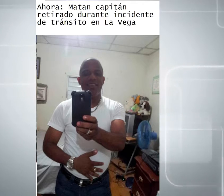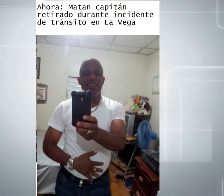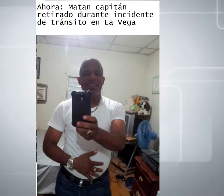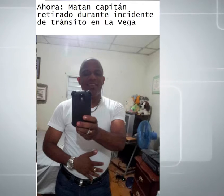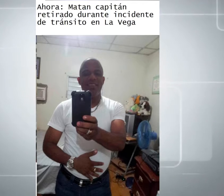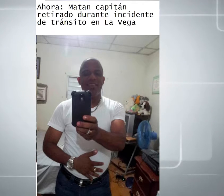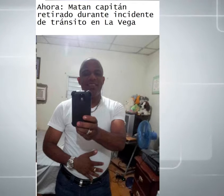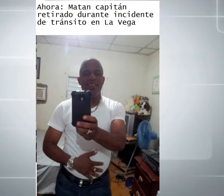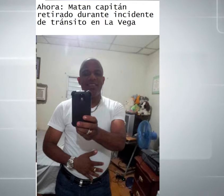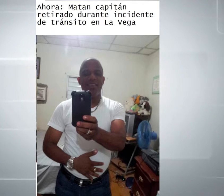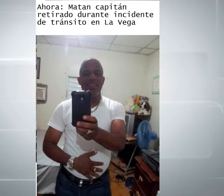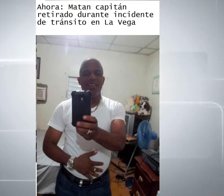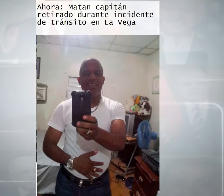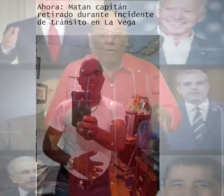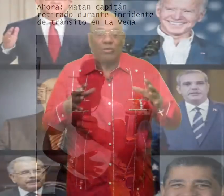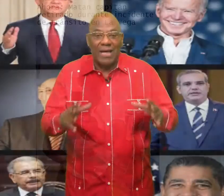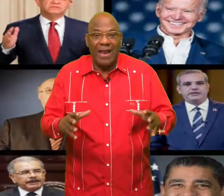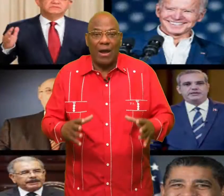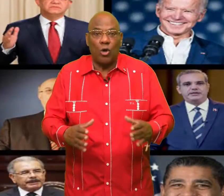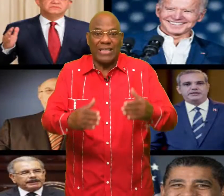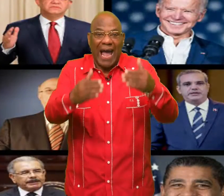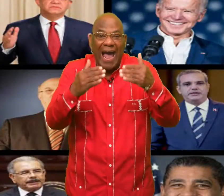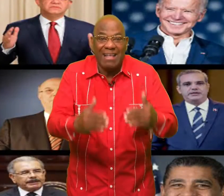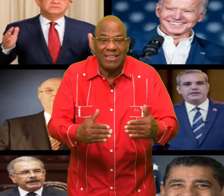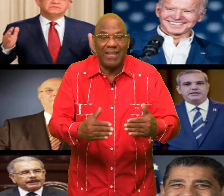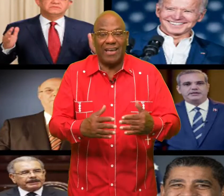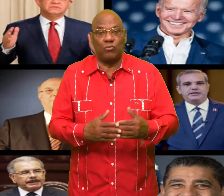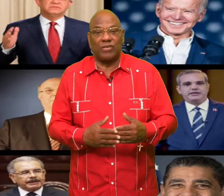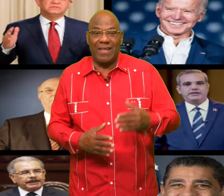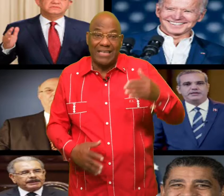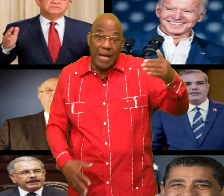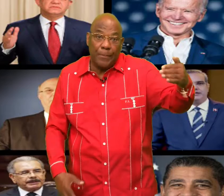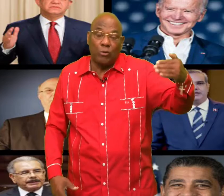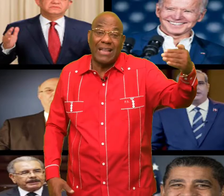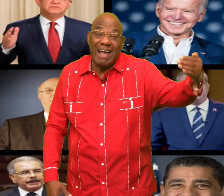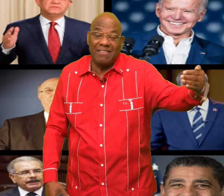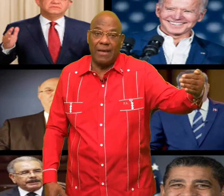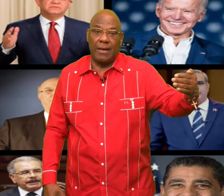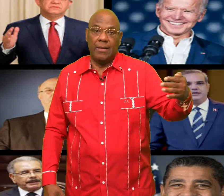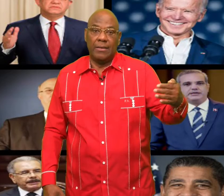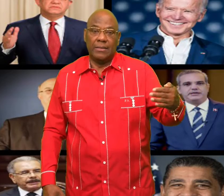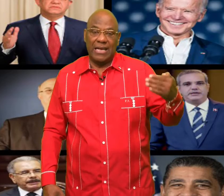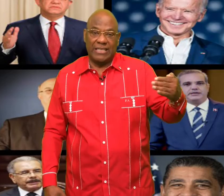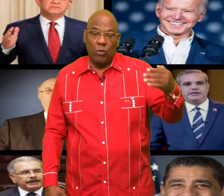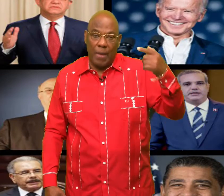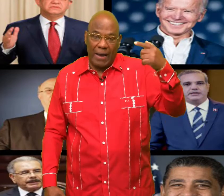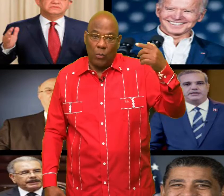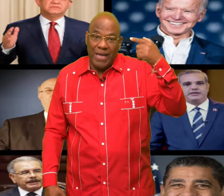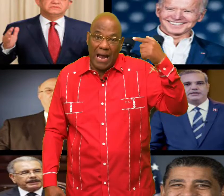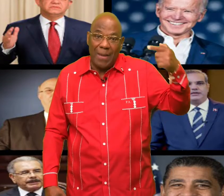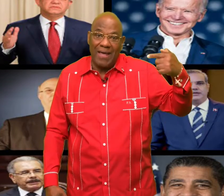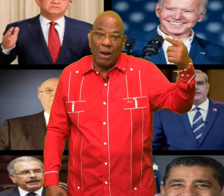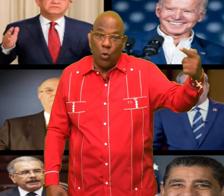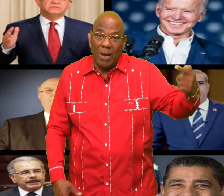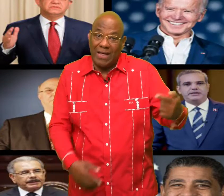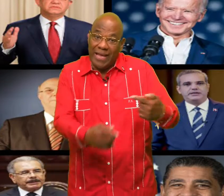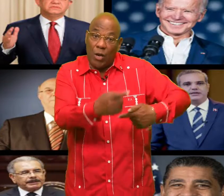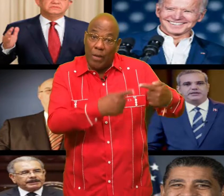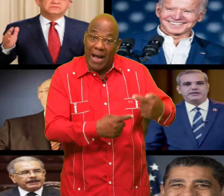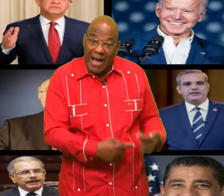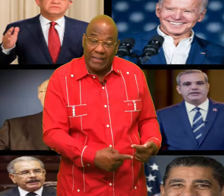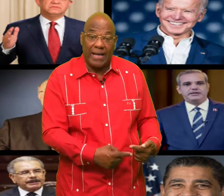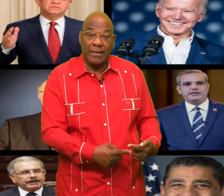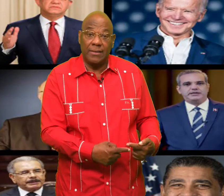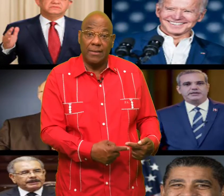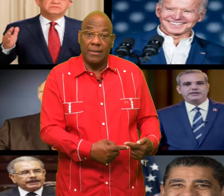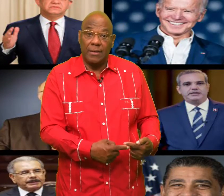Entonces, aquí le estamos avisando a ustedes la cosa antes de que suceda. Esa es la importancia del ser humano, mirar más de la cura. Le dije lo